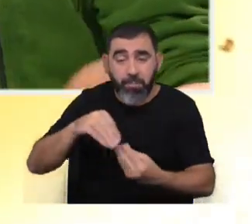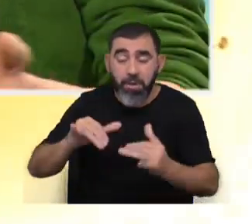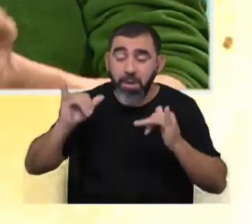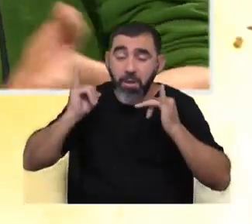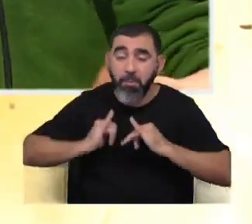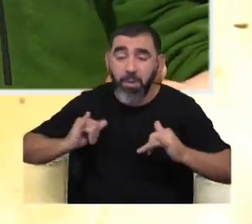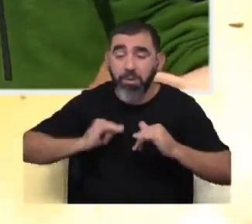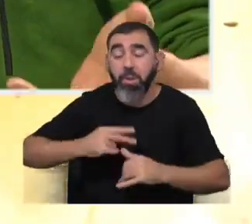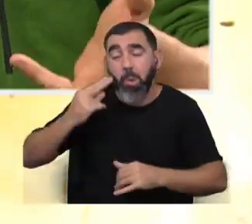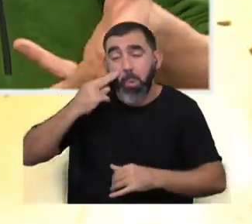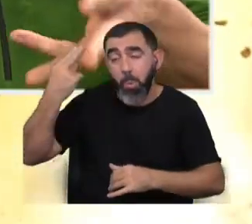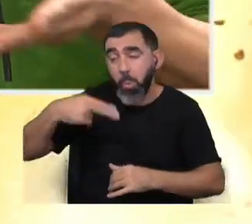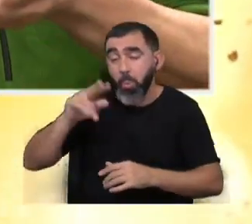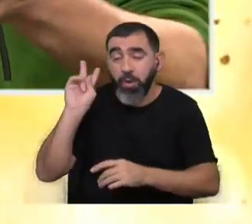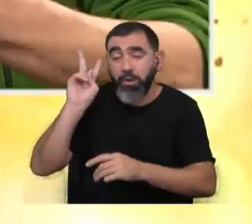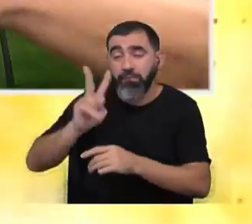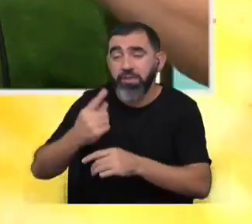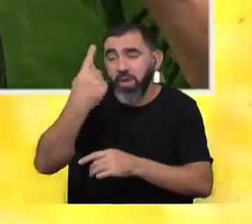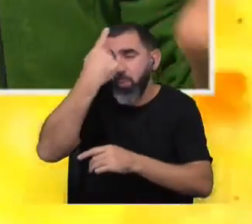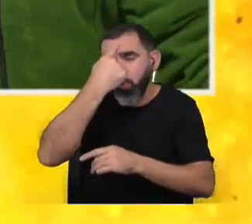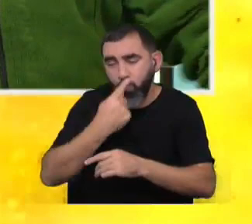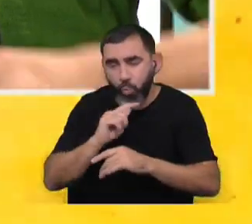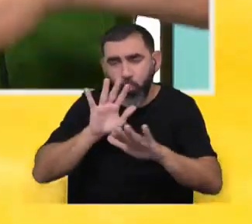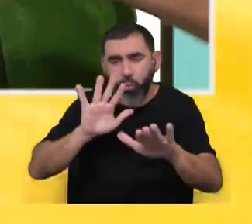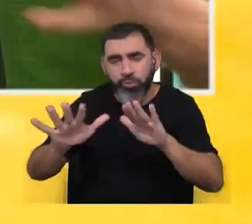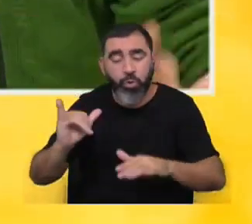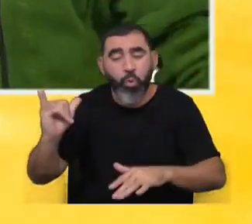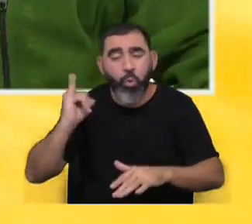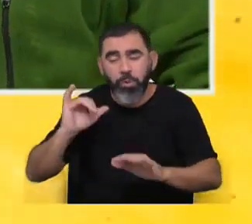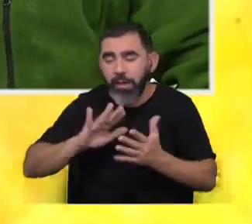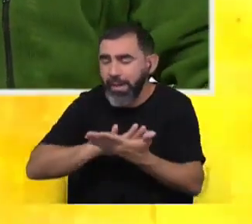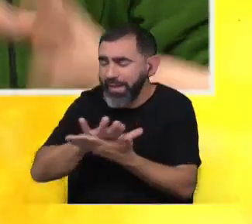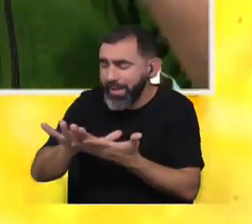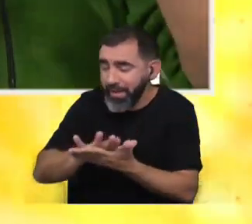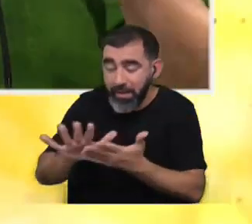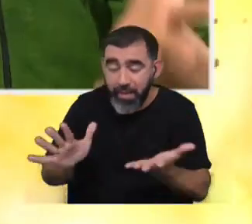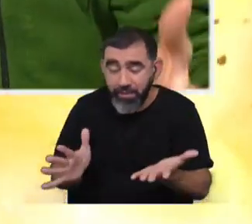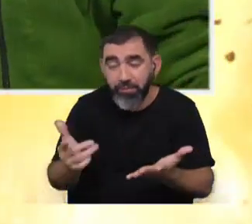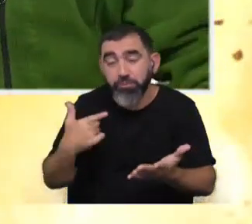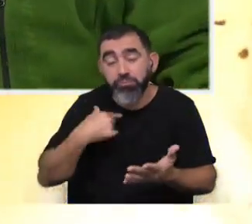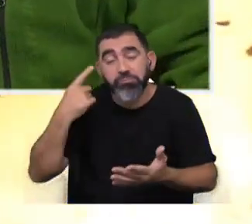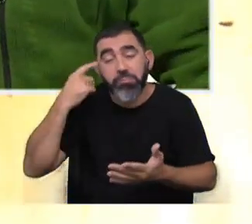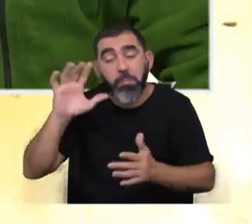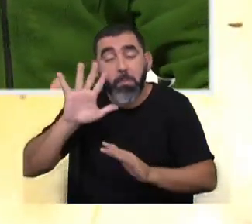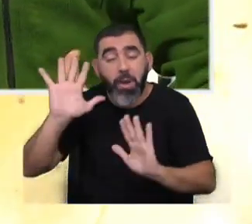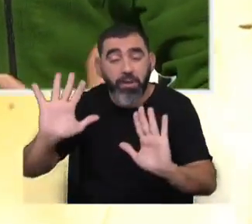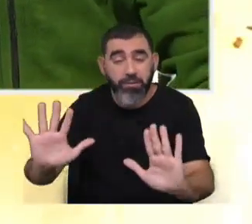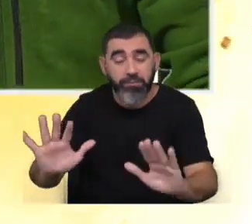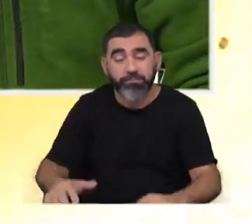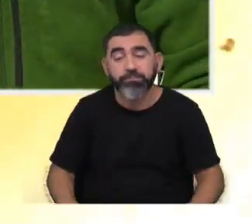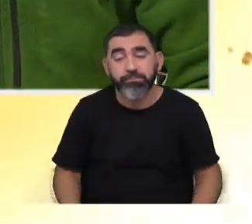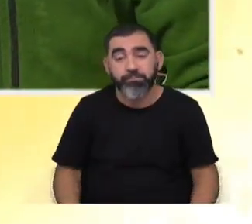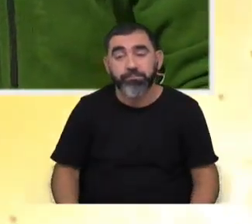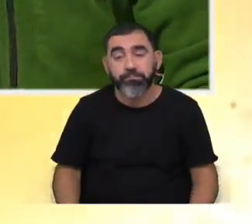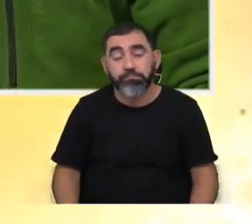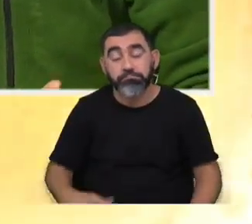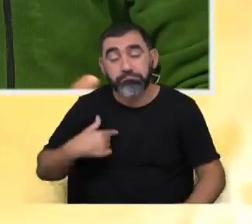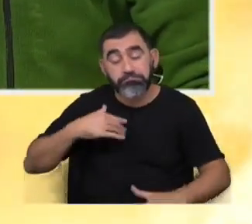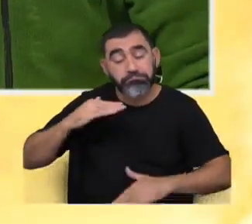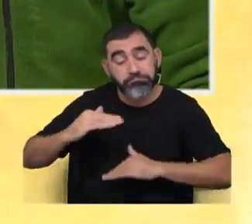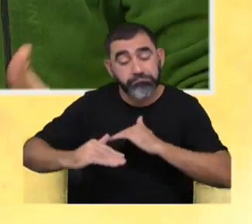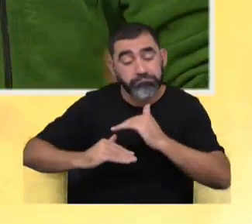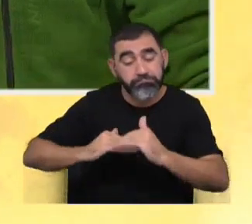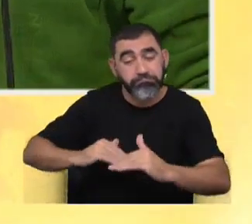al Museo Nacional de Historia Natural, ni a ninguno de los museos que hay en Colonia, ni a ningún lado. Y yo tenía esa idea, ¿no? Y a medida que fui